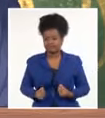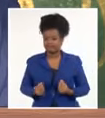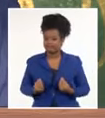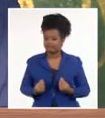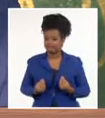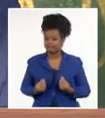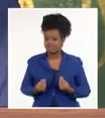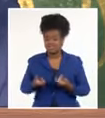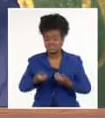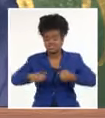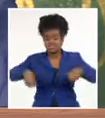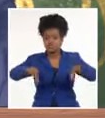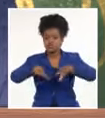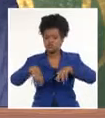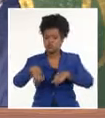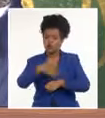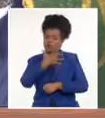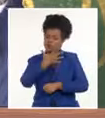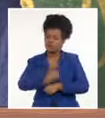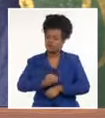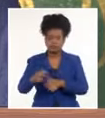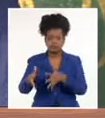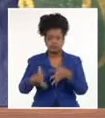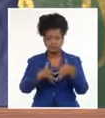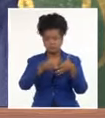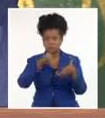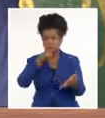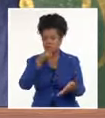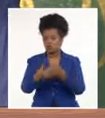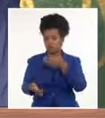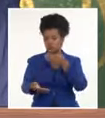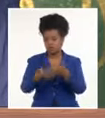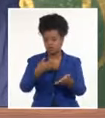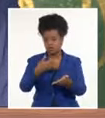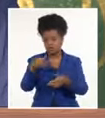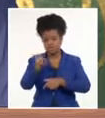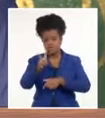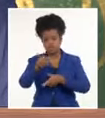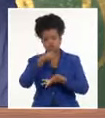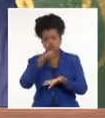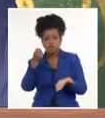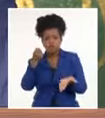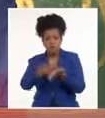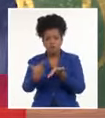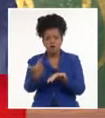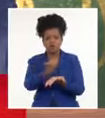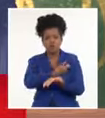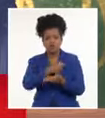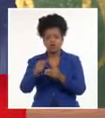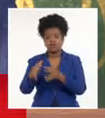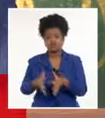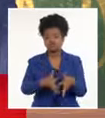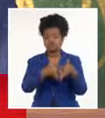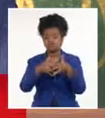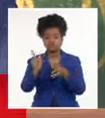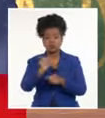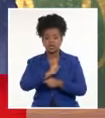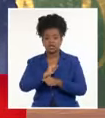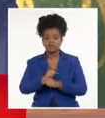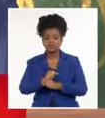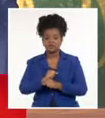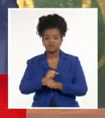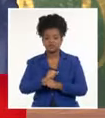que países como Venezuela puedan adquirir vacunas con su propio dinero, para impedir que lleguen medicamentos a